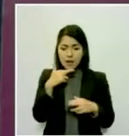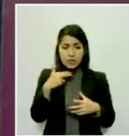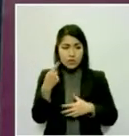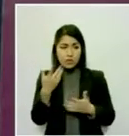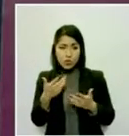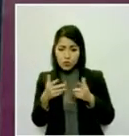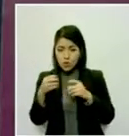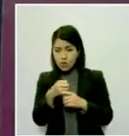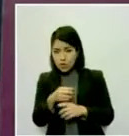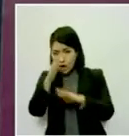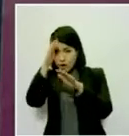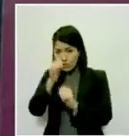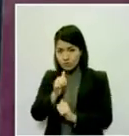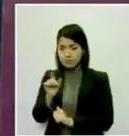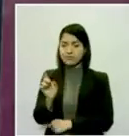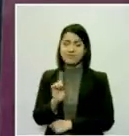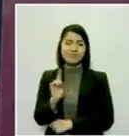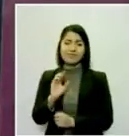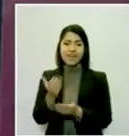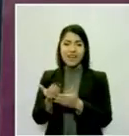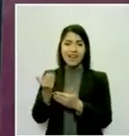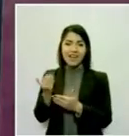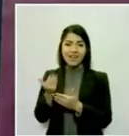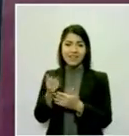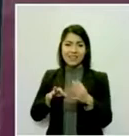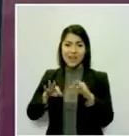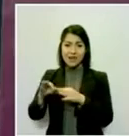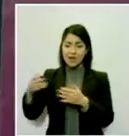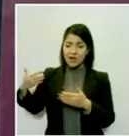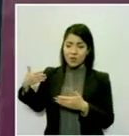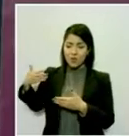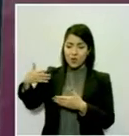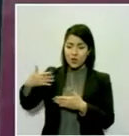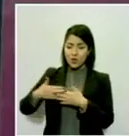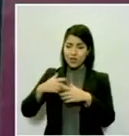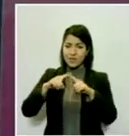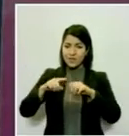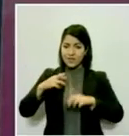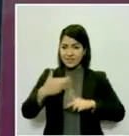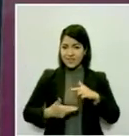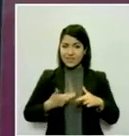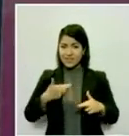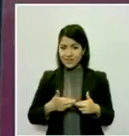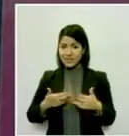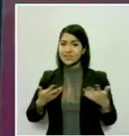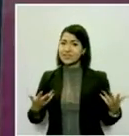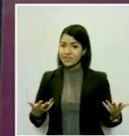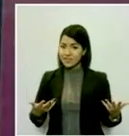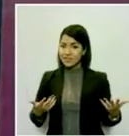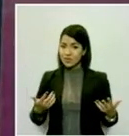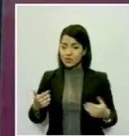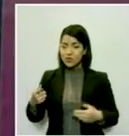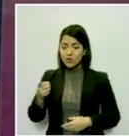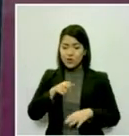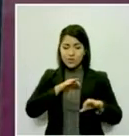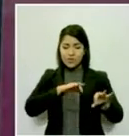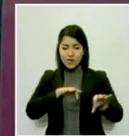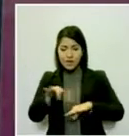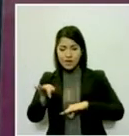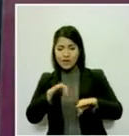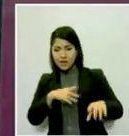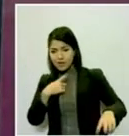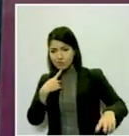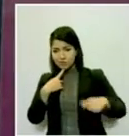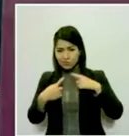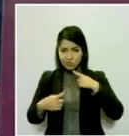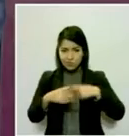vamos a ponernos de acuerdo. No. Venimos trabajando en todas las regiones del estado de manera consistente para dar